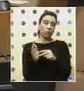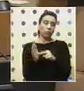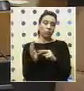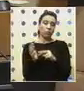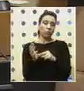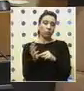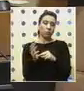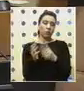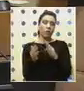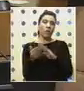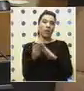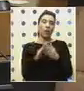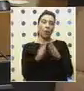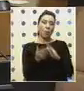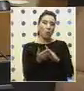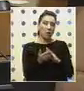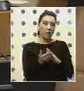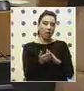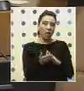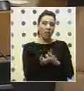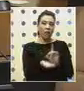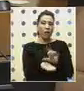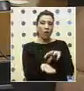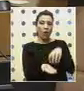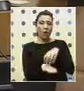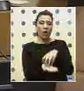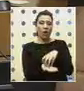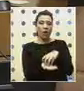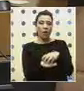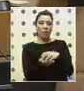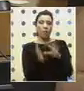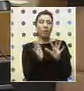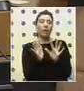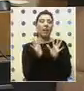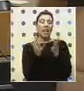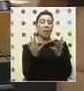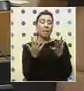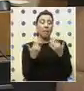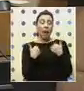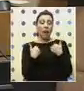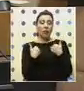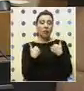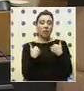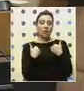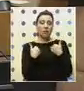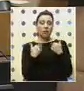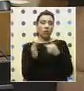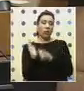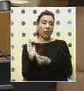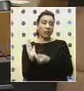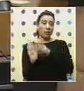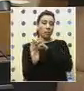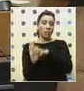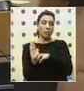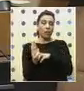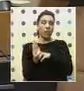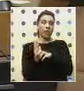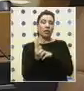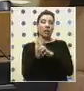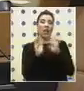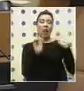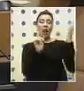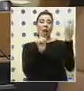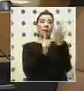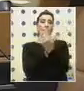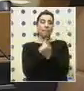por parte de las comunidades locales, por el impacto que podrían tener muchos de estos proyectos en el medio ambiente